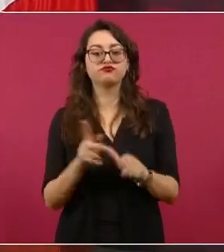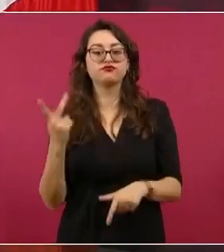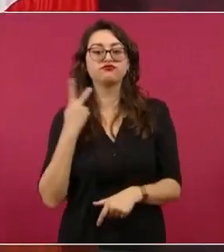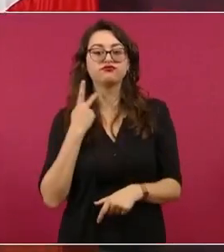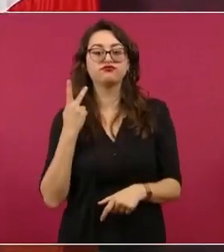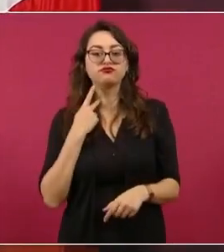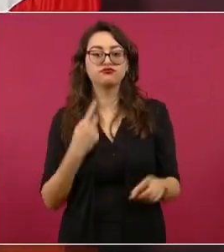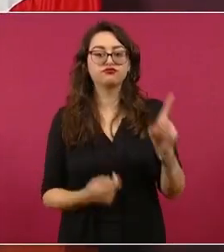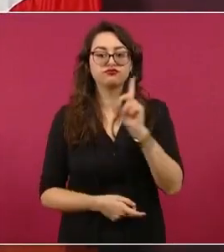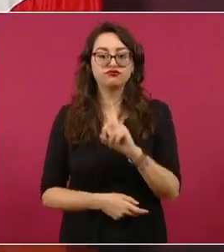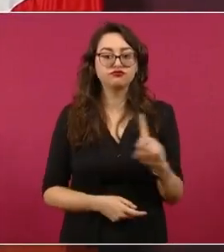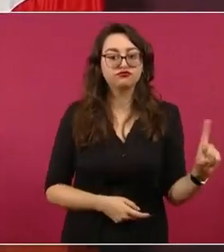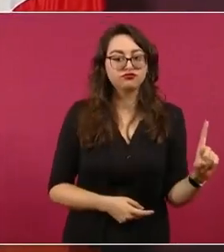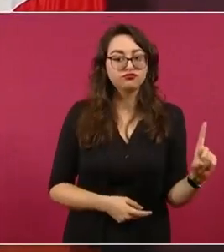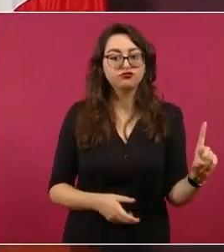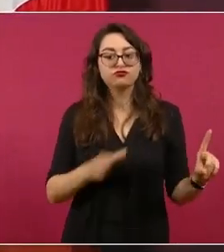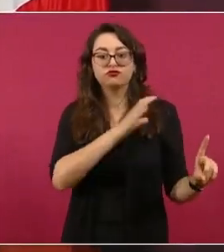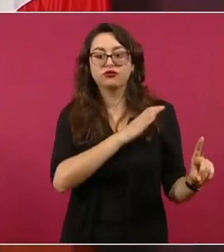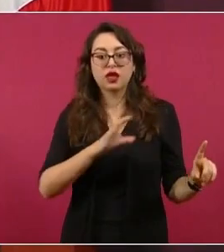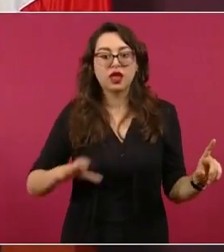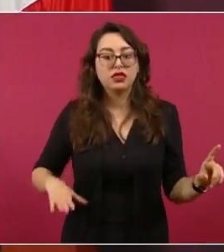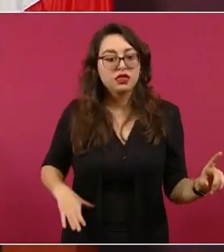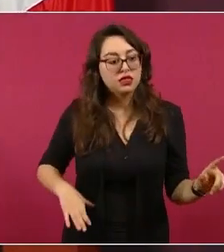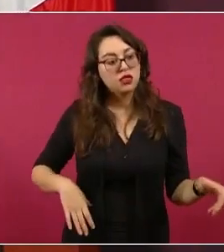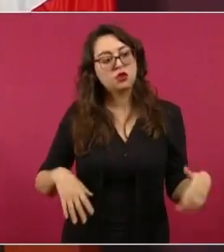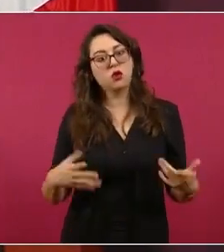hay como 50, ¿no?